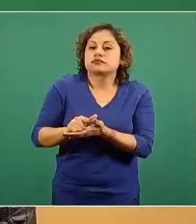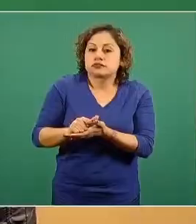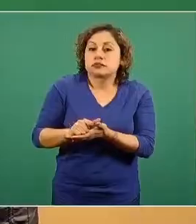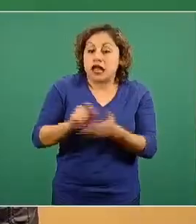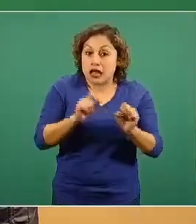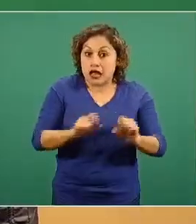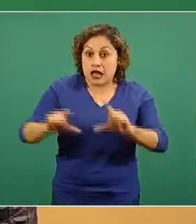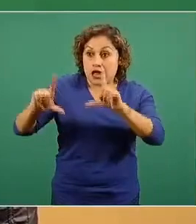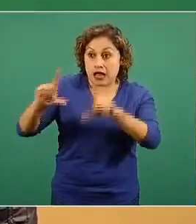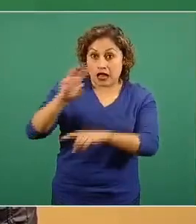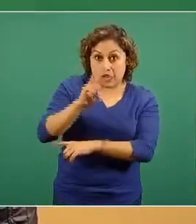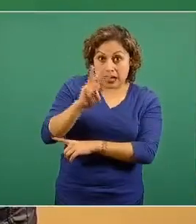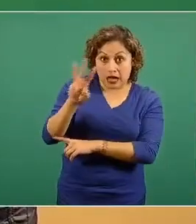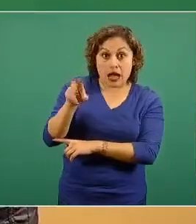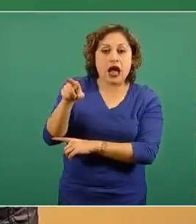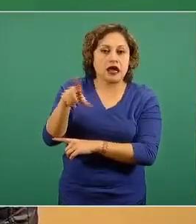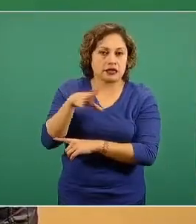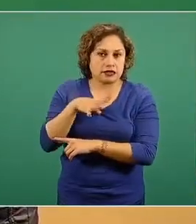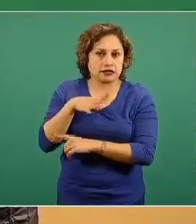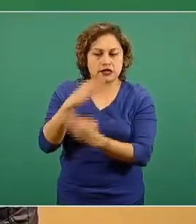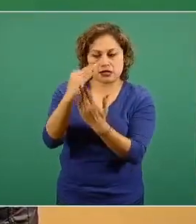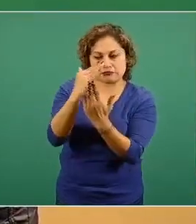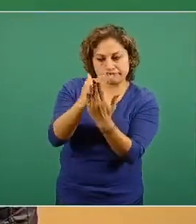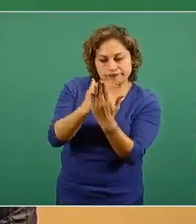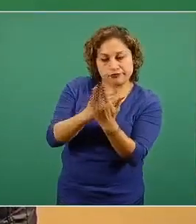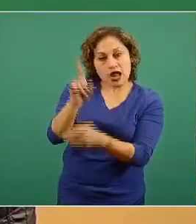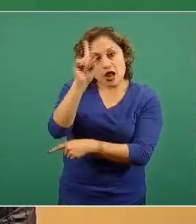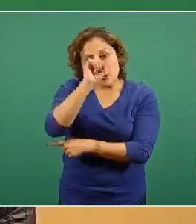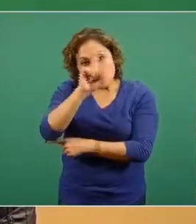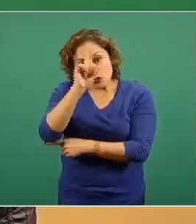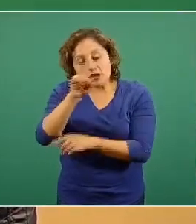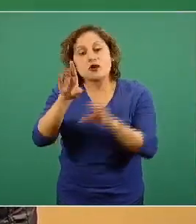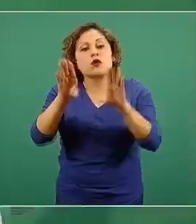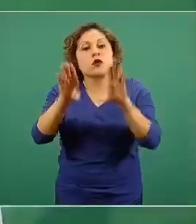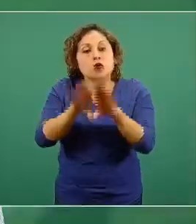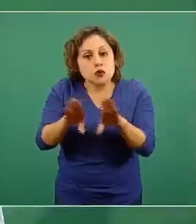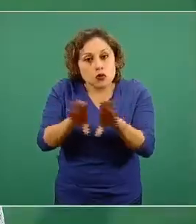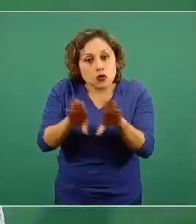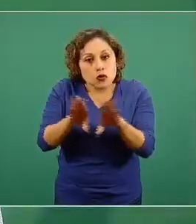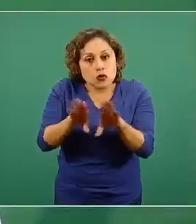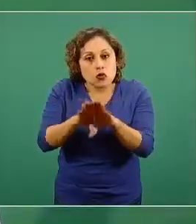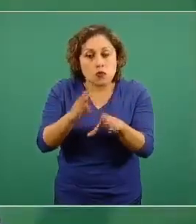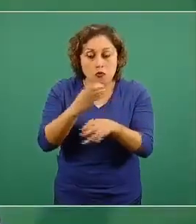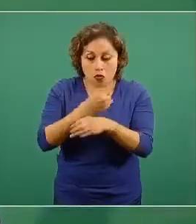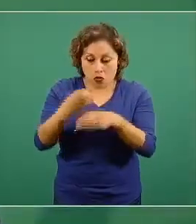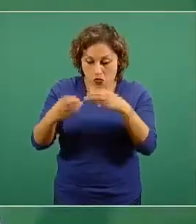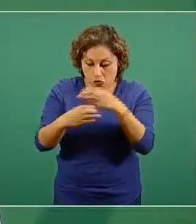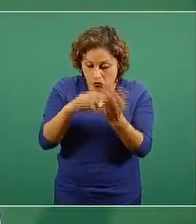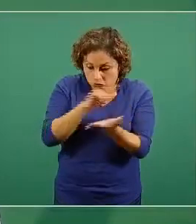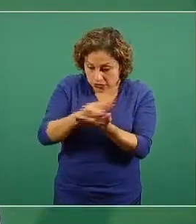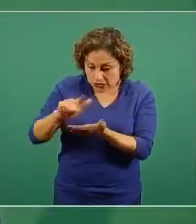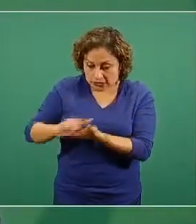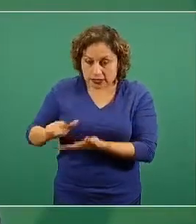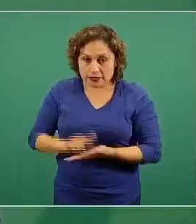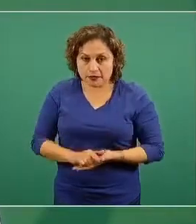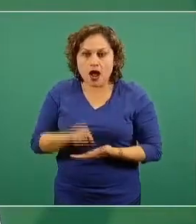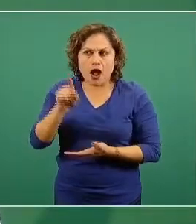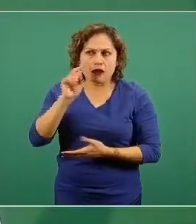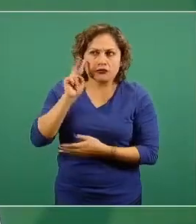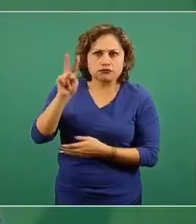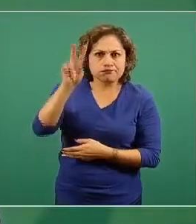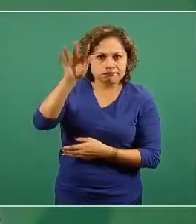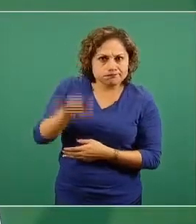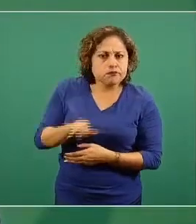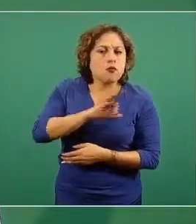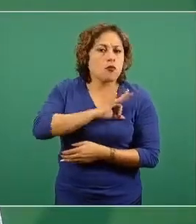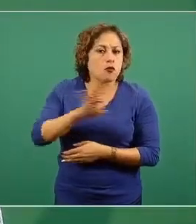en la página, se pueden identificar, en donde vienen recomendaciones muy particulares de cómo se pueden hacer estos tipos de limpieza al